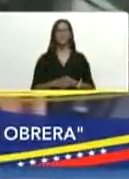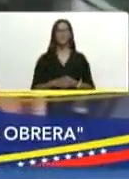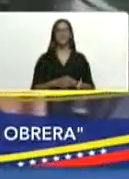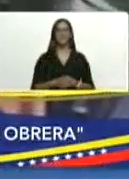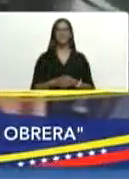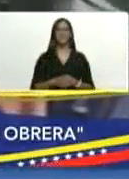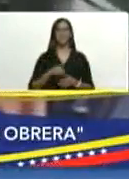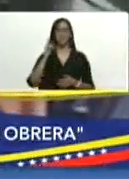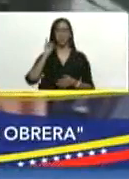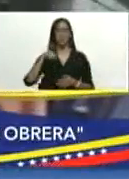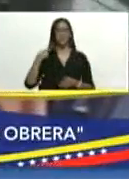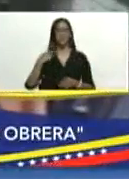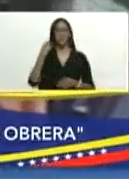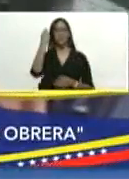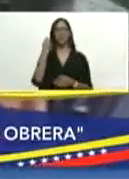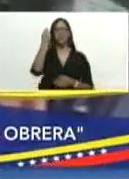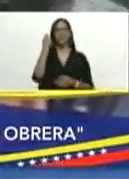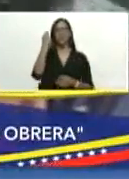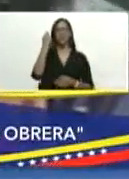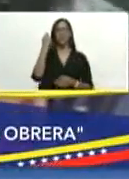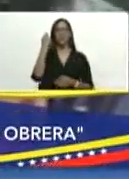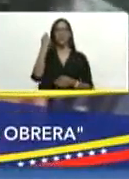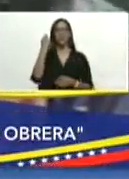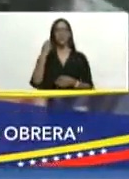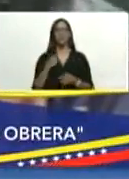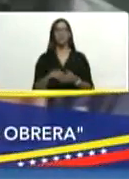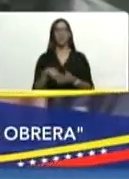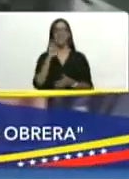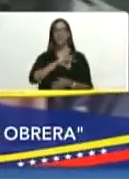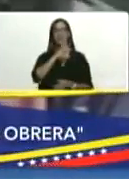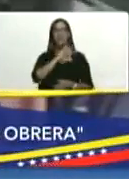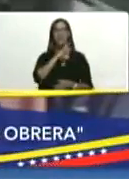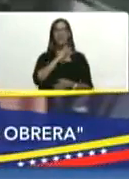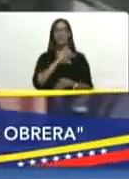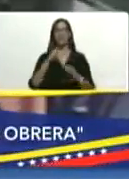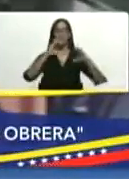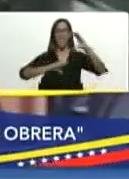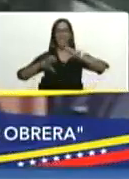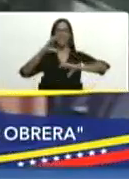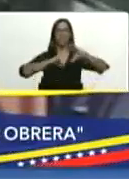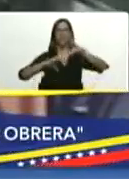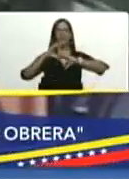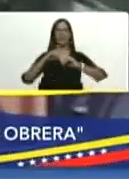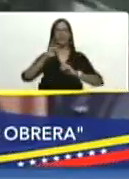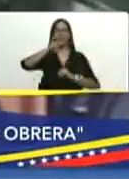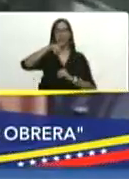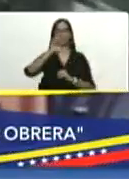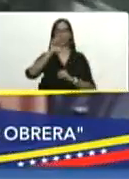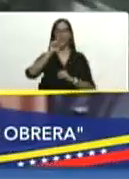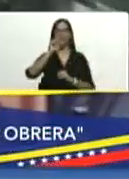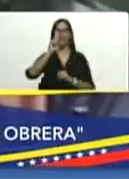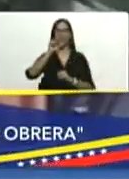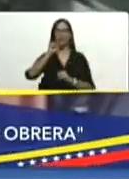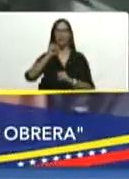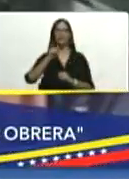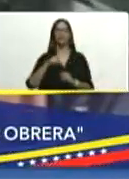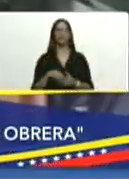también al diputado del socialismo científico Jesús Martínez